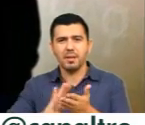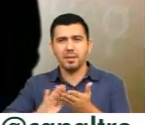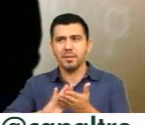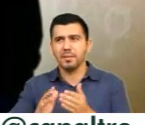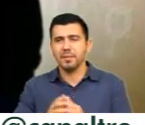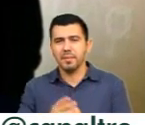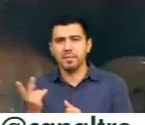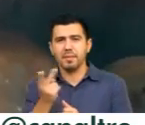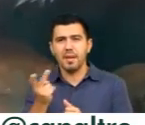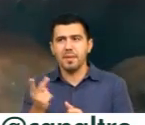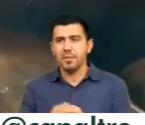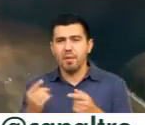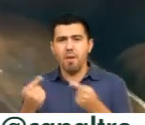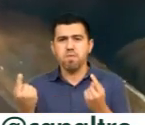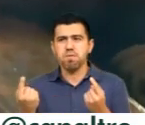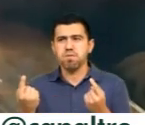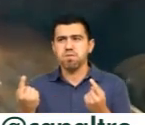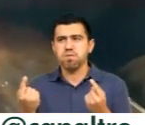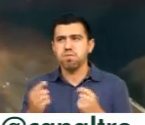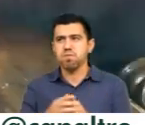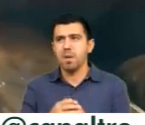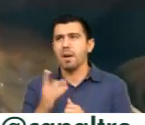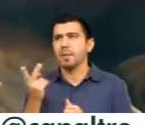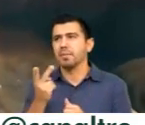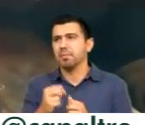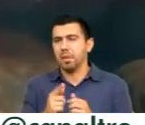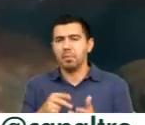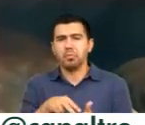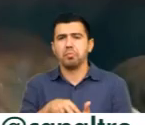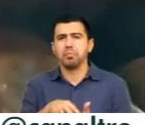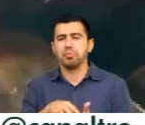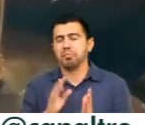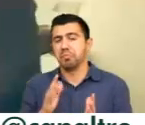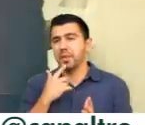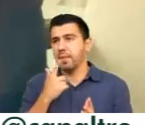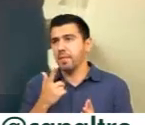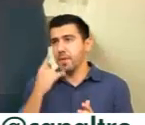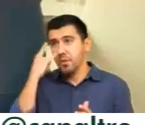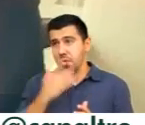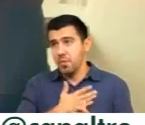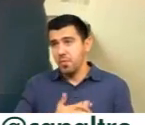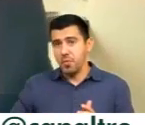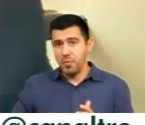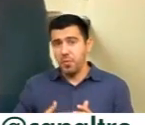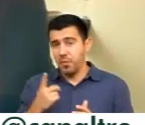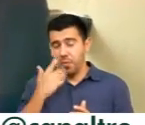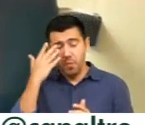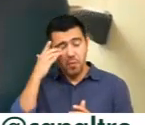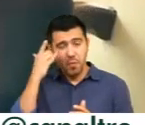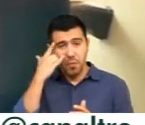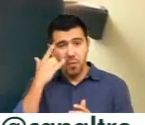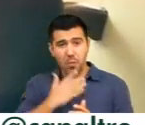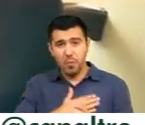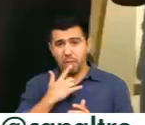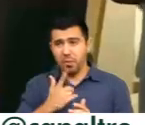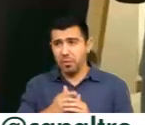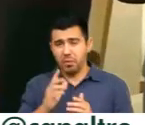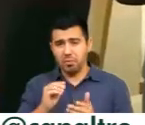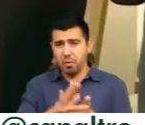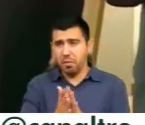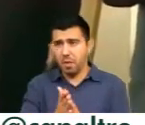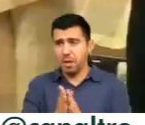Colombia, pero todo indica que las partes se mantuvieron en su posición. Uribe Vélez reiteró sus críticas al acuerdo de paz con las FARC y le dijo al